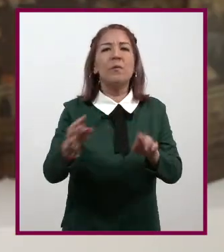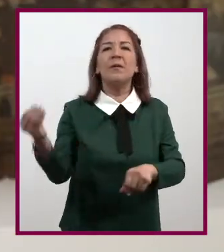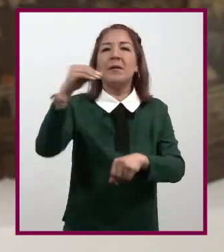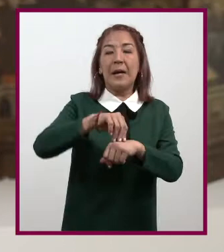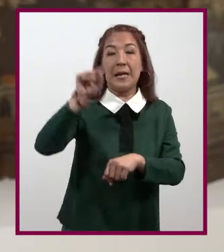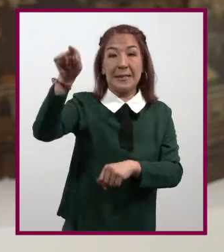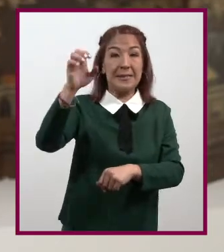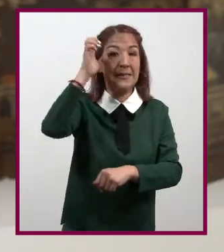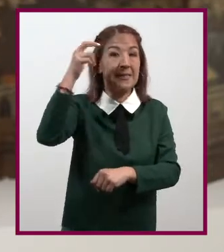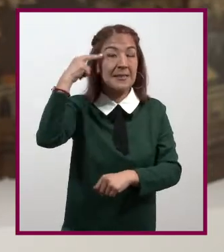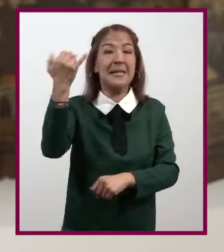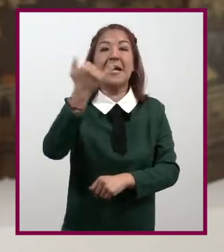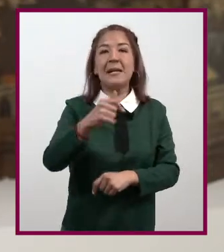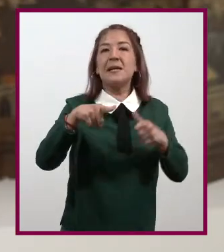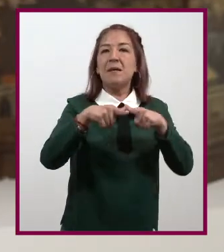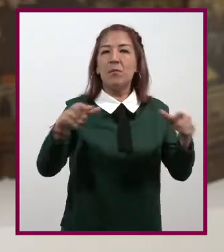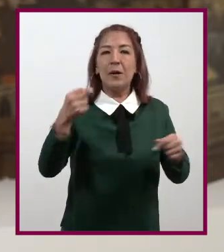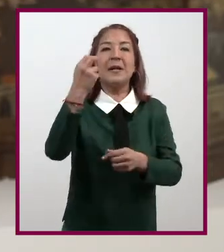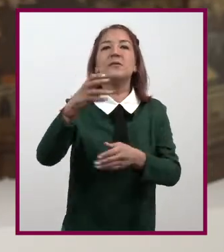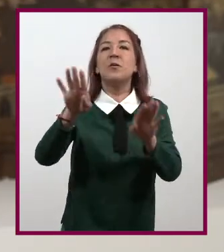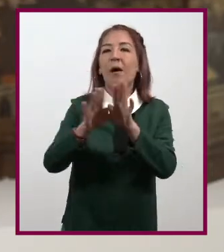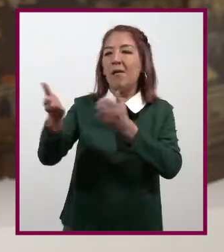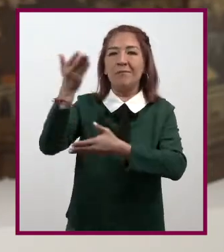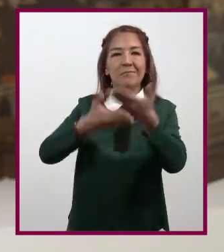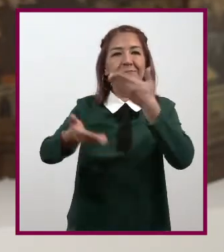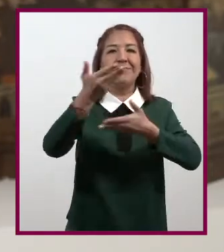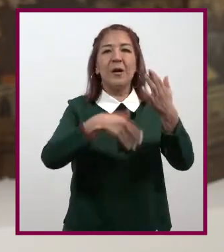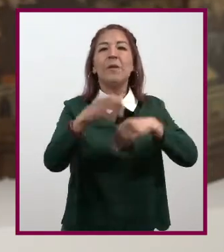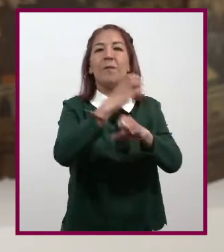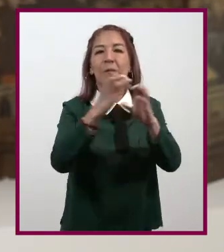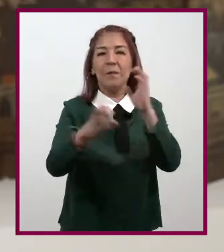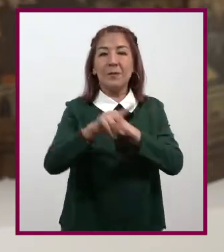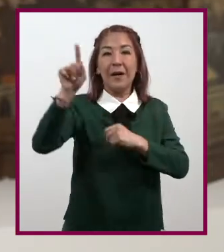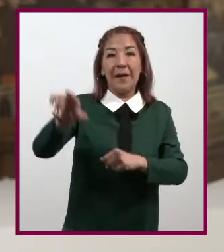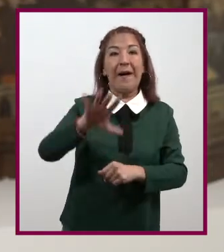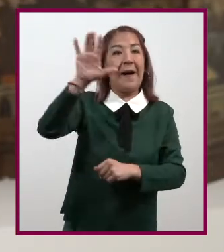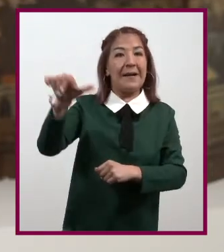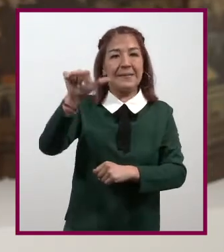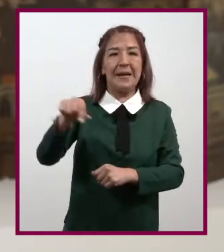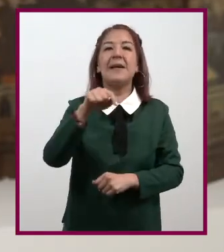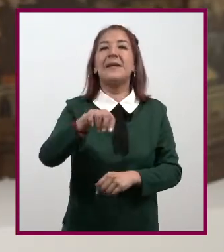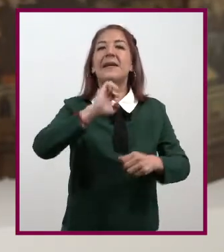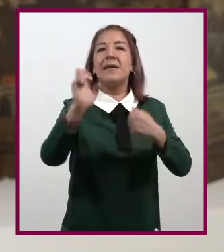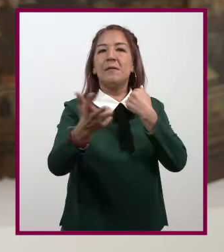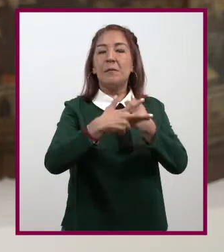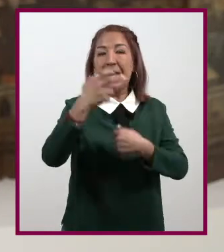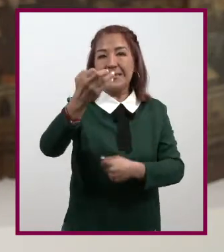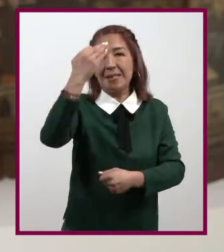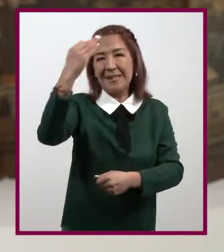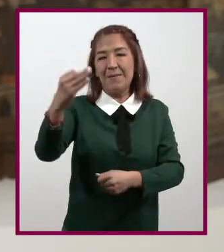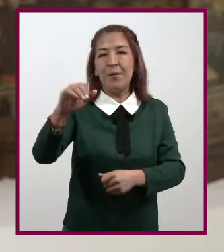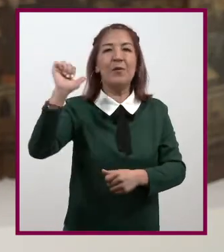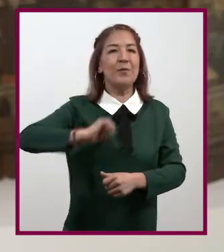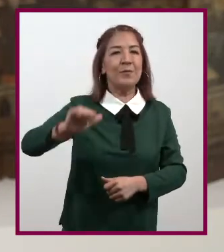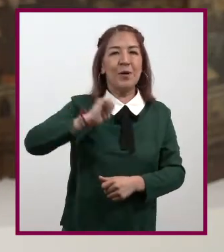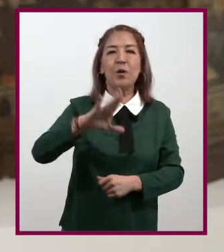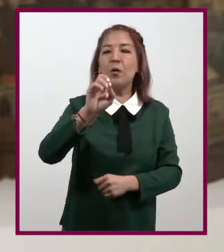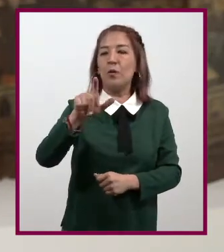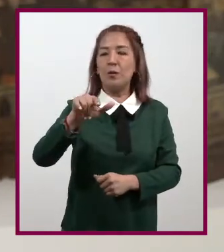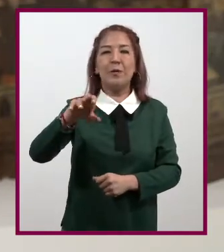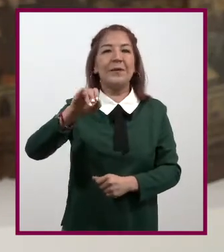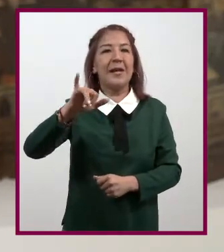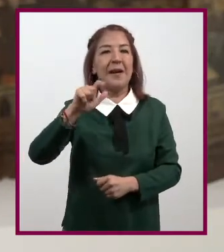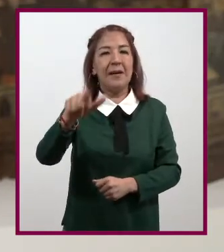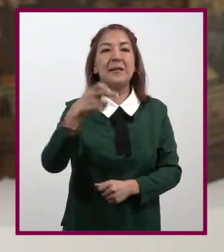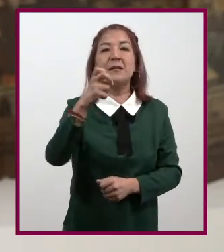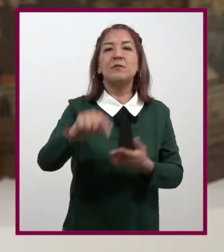de China y Japón, gracias al intercambio comercial entre Asia y Europa durante el periodo colonial. Y no olvidemos que una ruta comercial muy importante